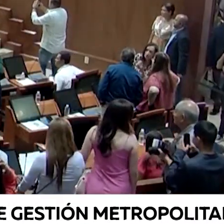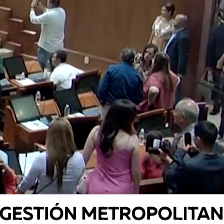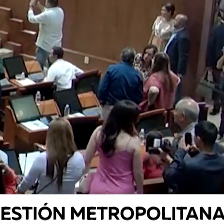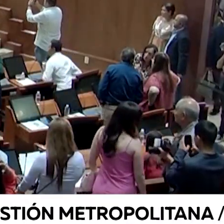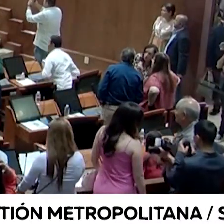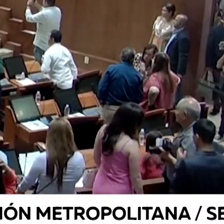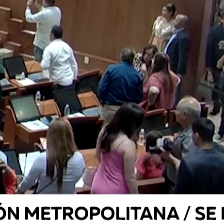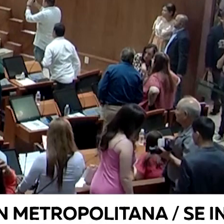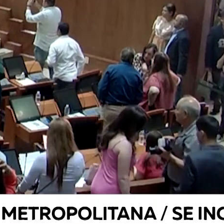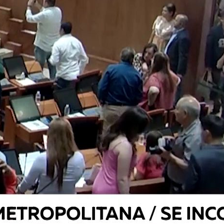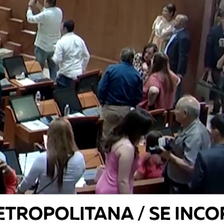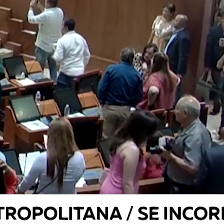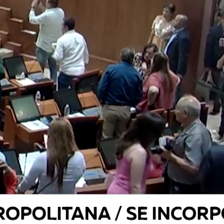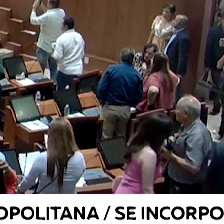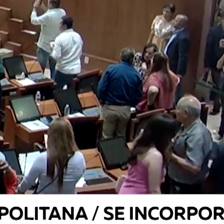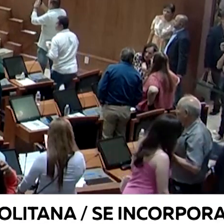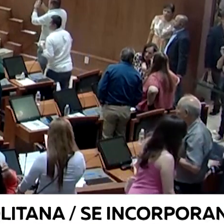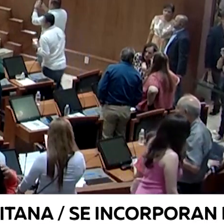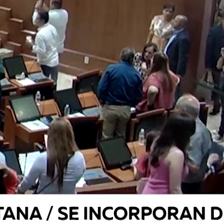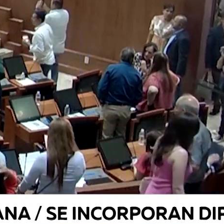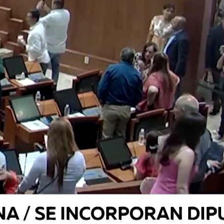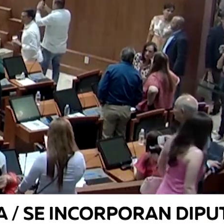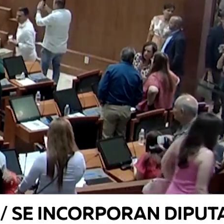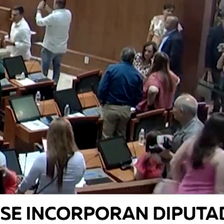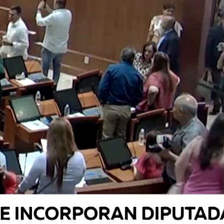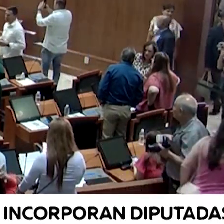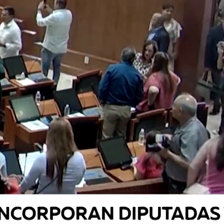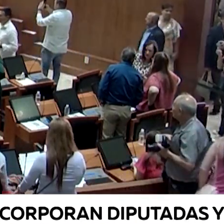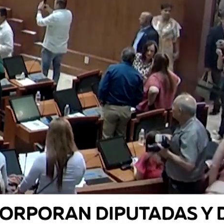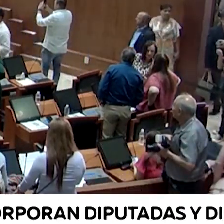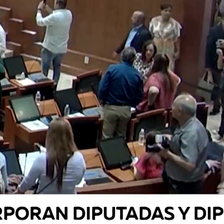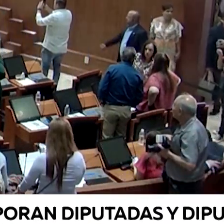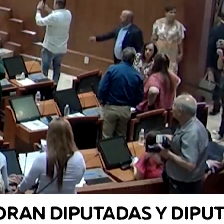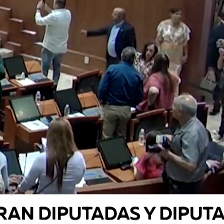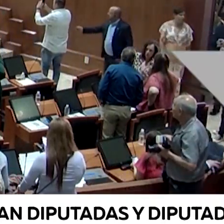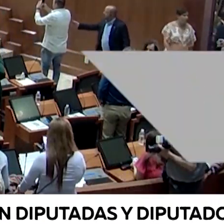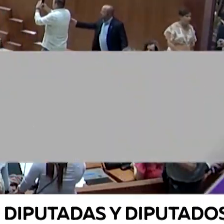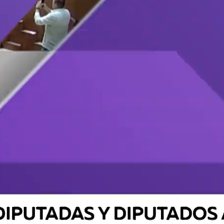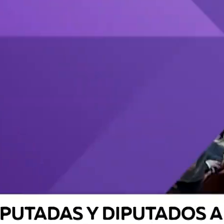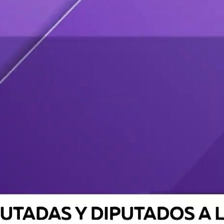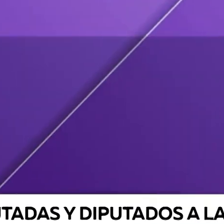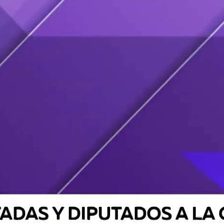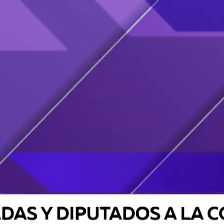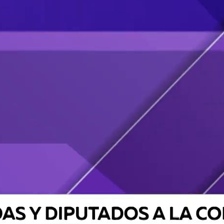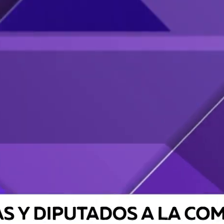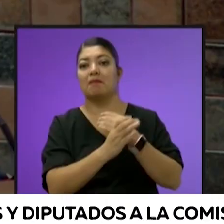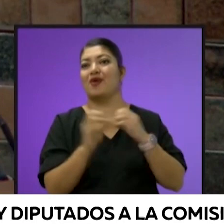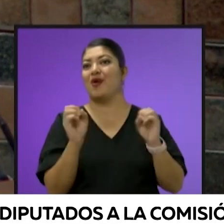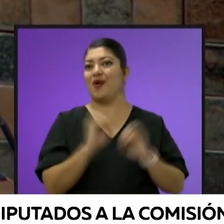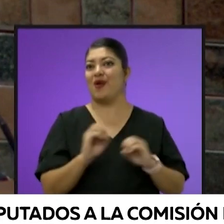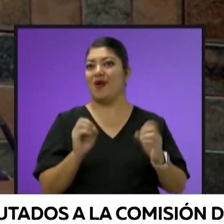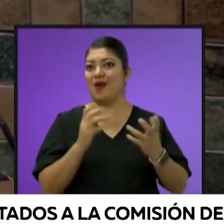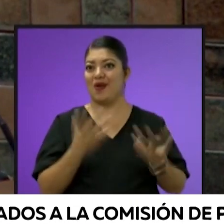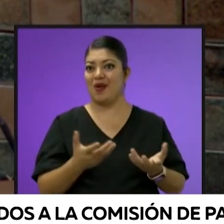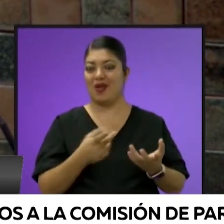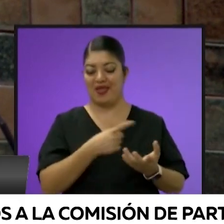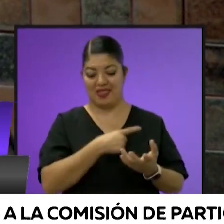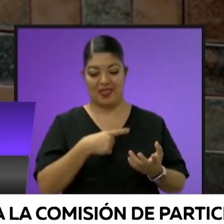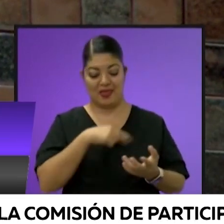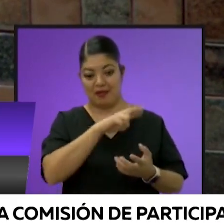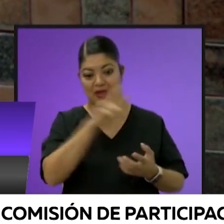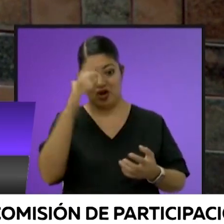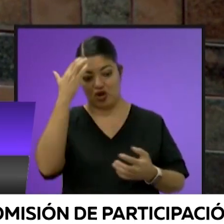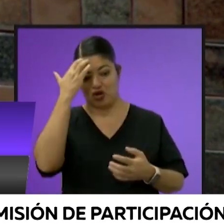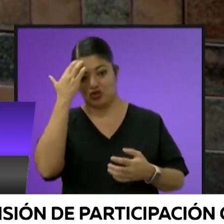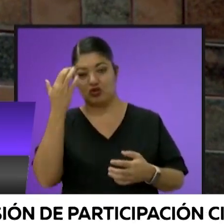el importante papel de las mujeres en la construcción de una sociedad más justa e igualitaria. Y el reconocer y visibilizar a las